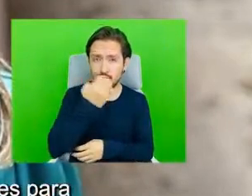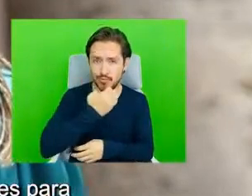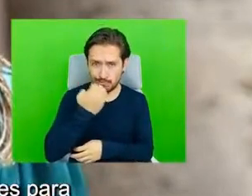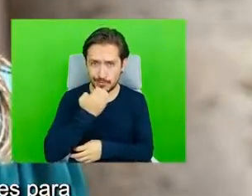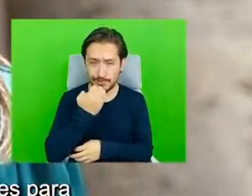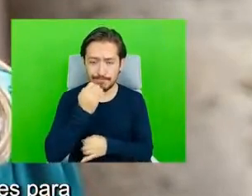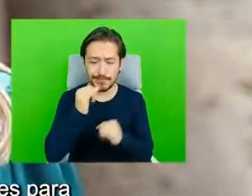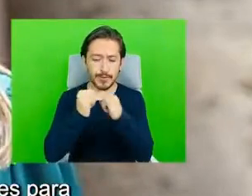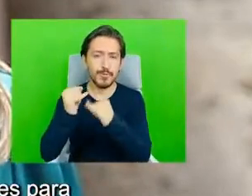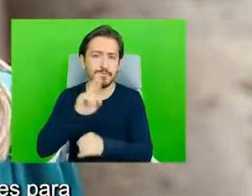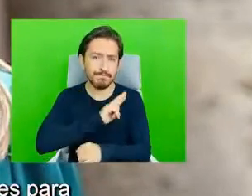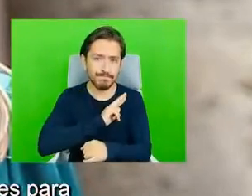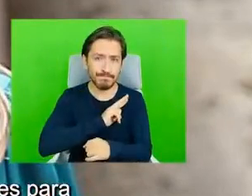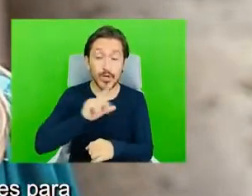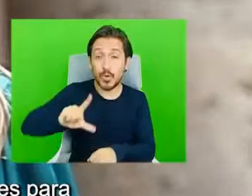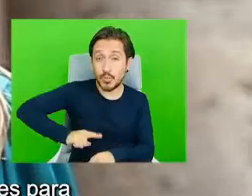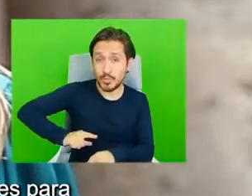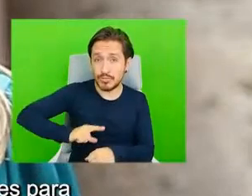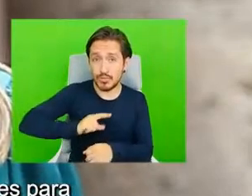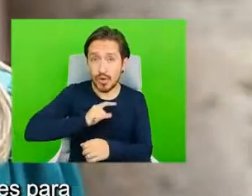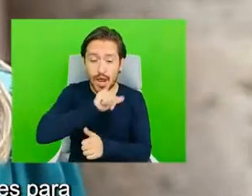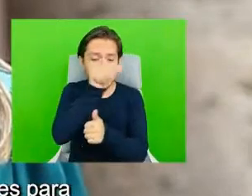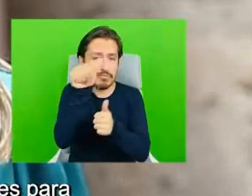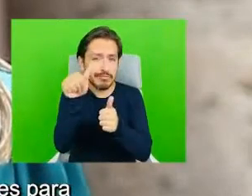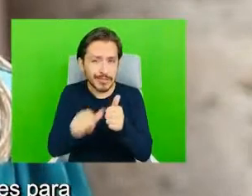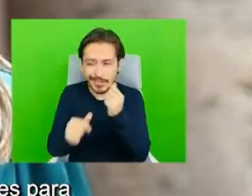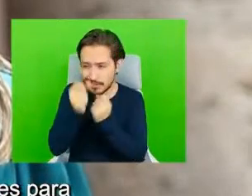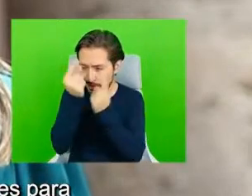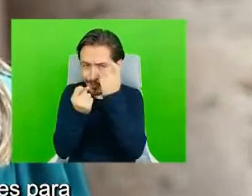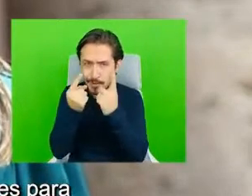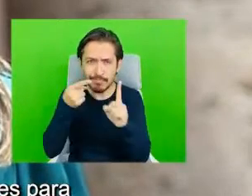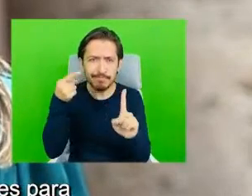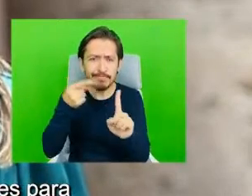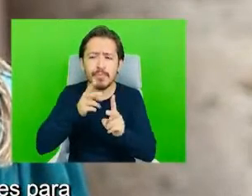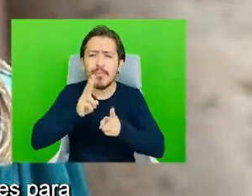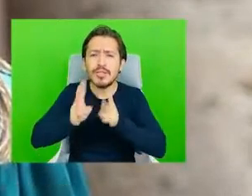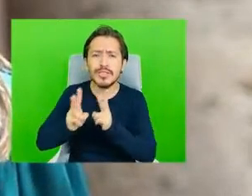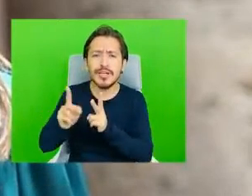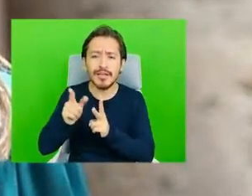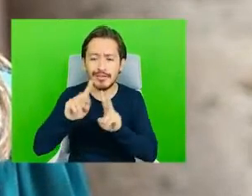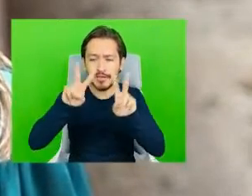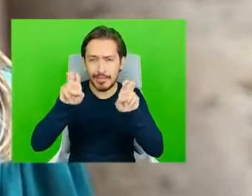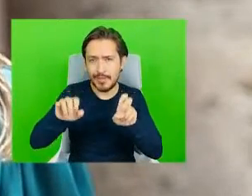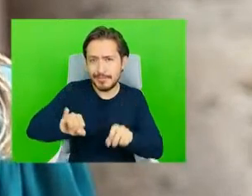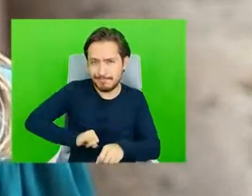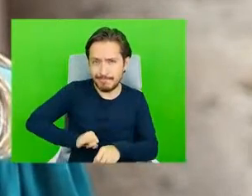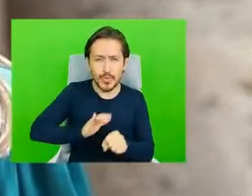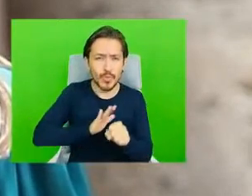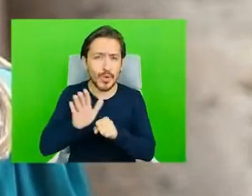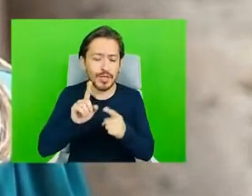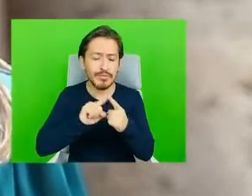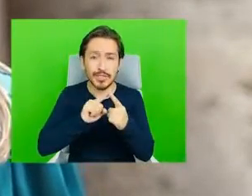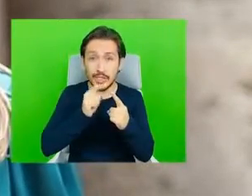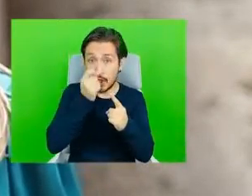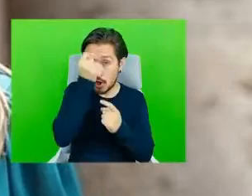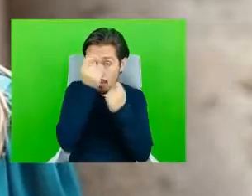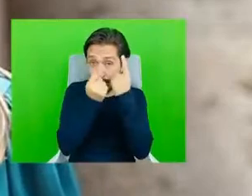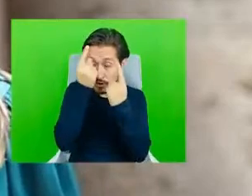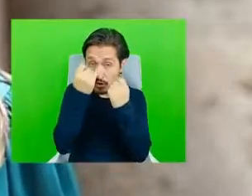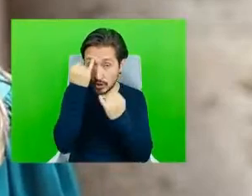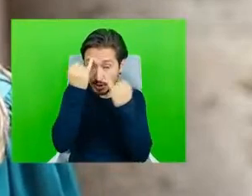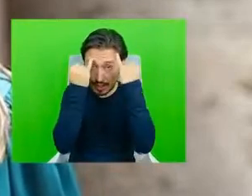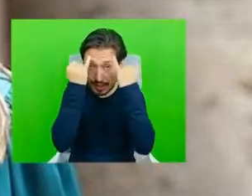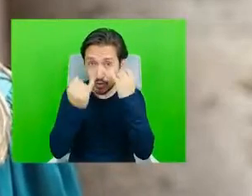de gobierno y, por supuesto, con artistas y creadores para hablar sobre los temas que nos involucran y nos ocupan, la innovación política y